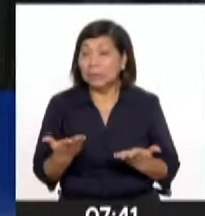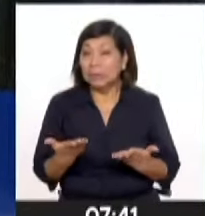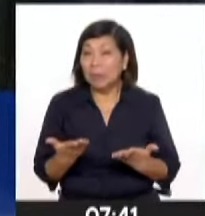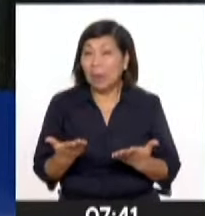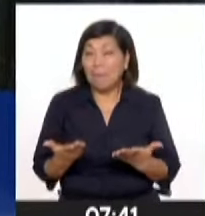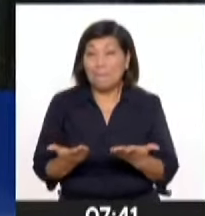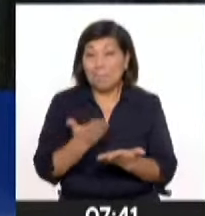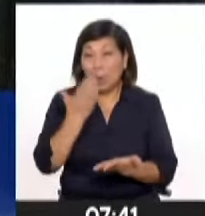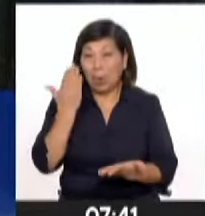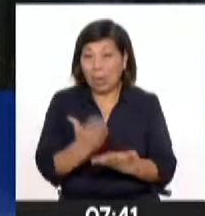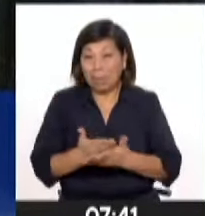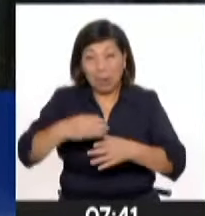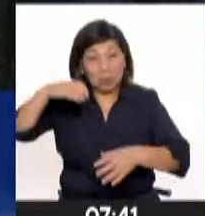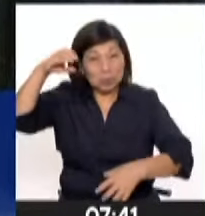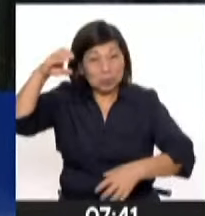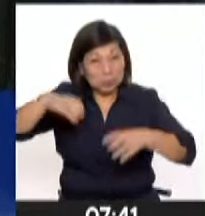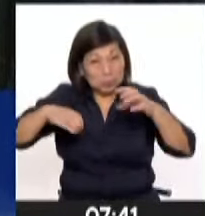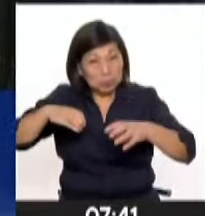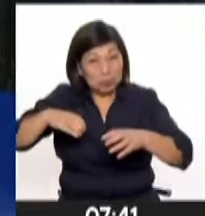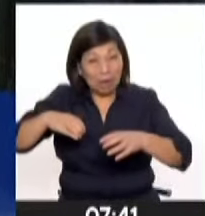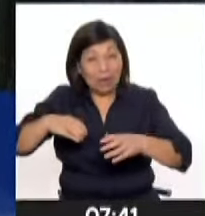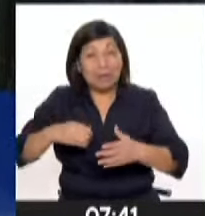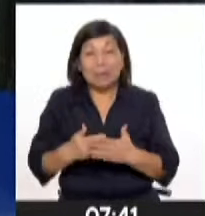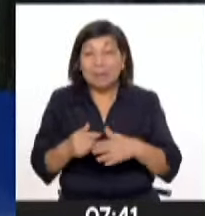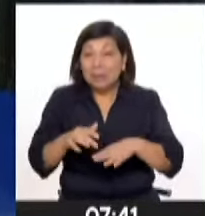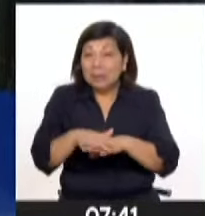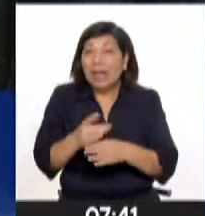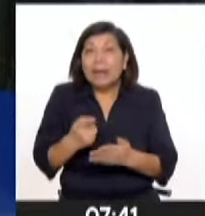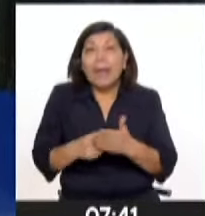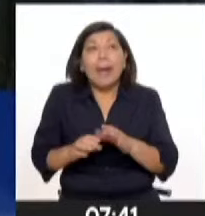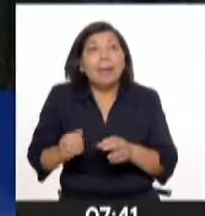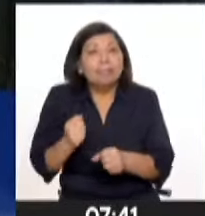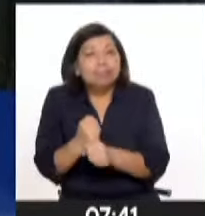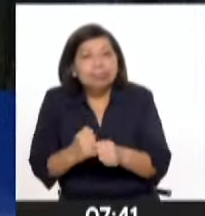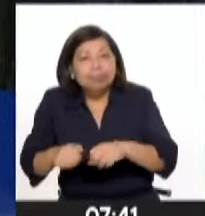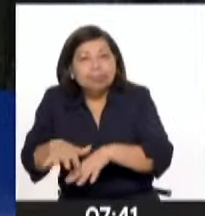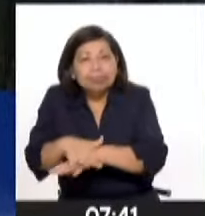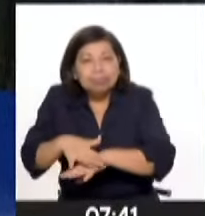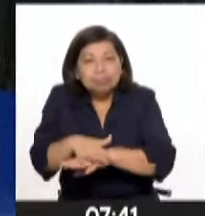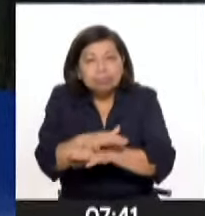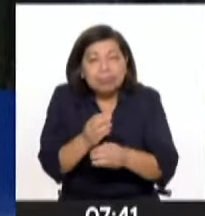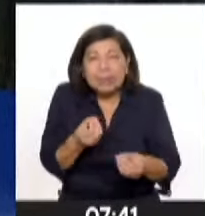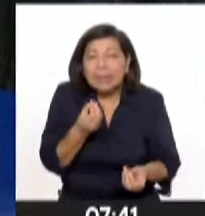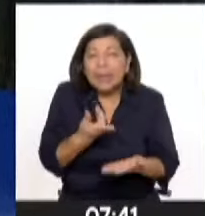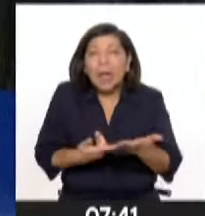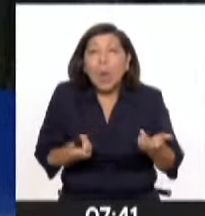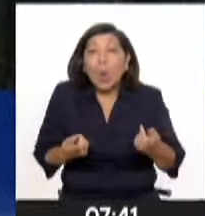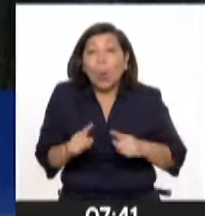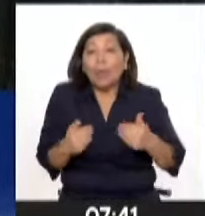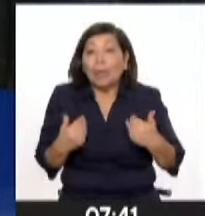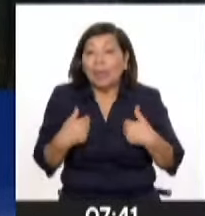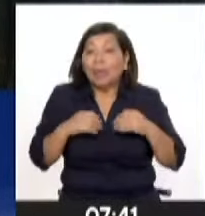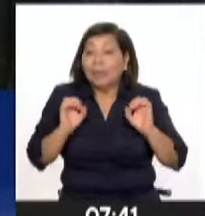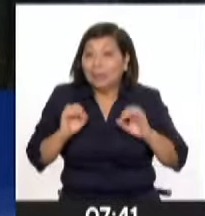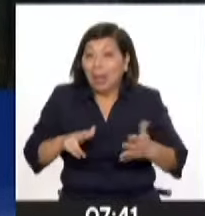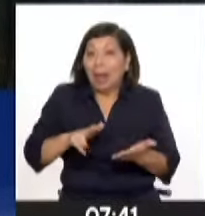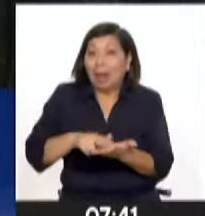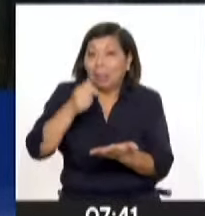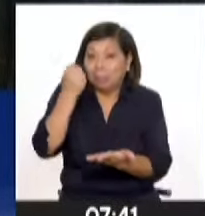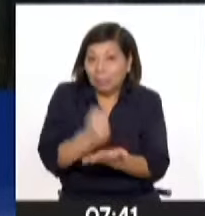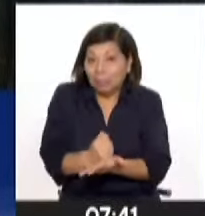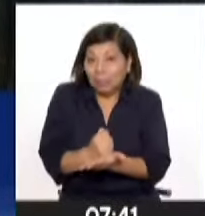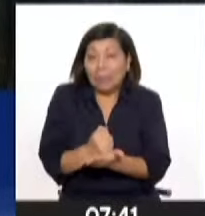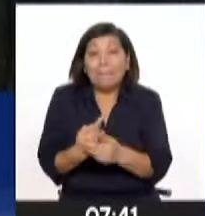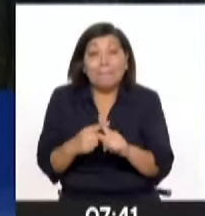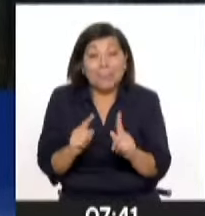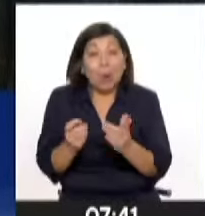este fenómeno del niño global, empezamos a trabajar un plan de acción para poder ejecutarlo en cuanto tengamos la aprobación justamente de